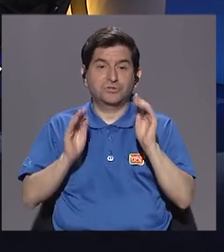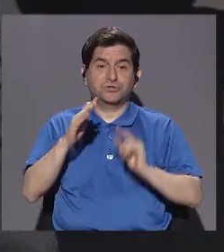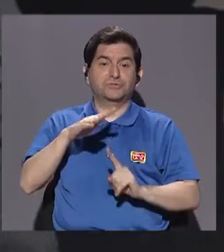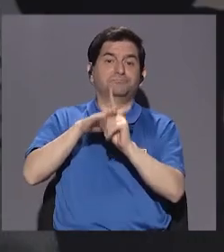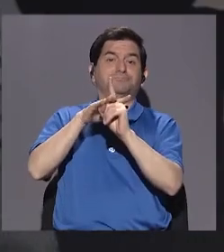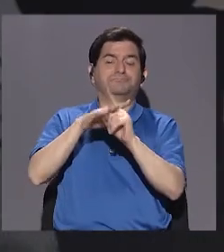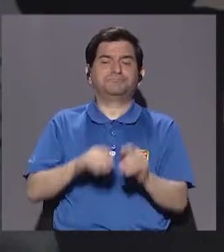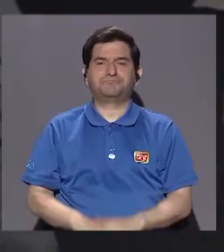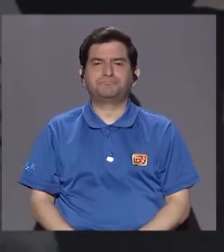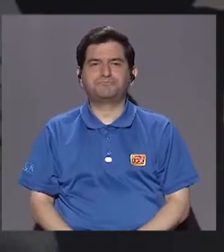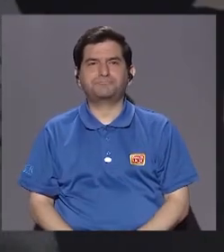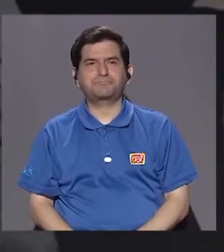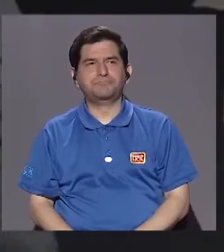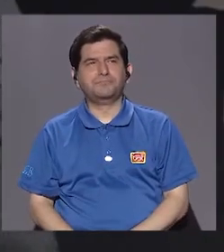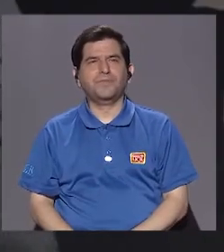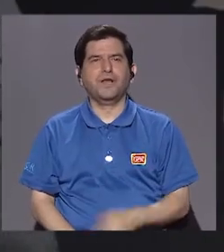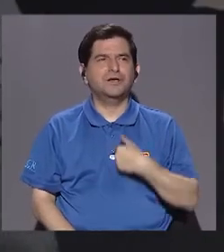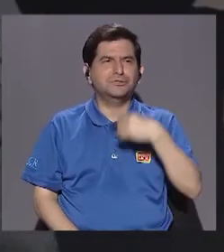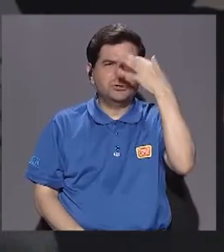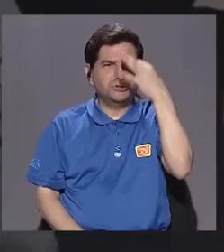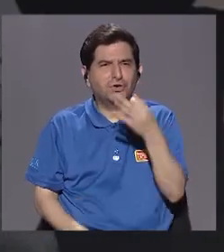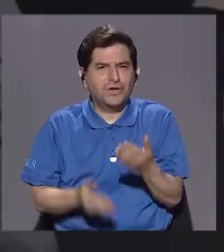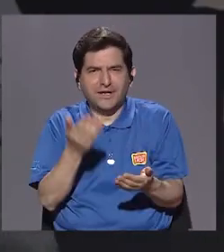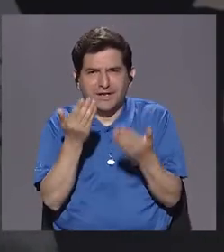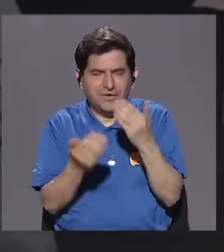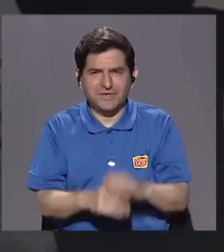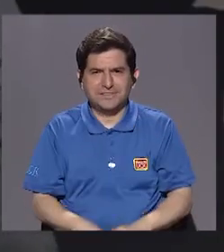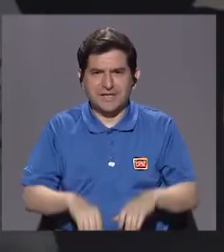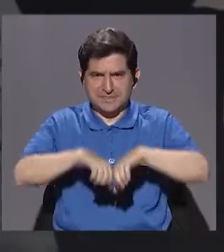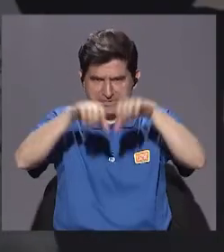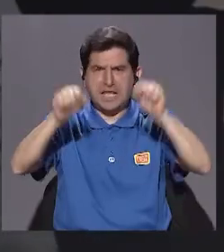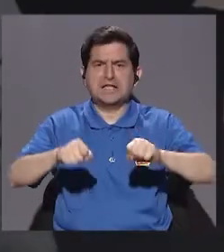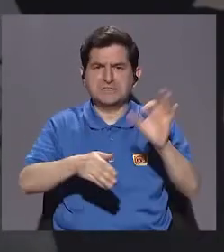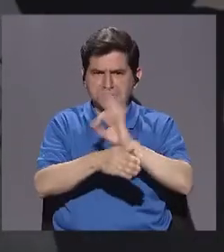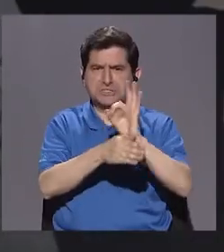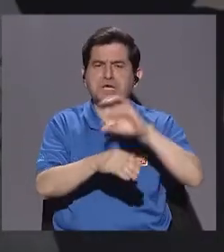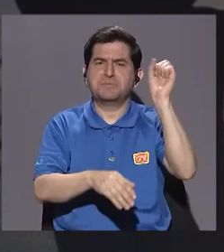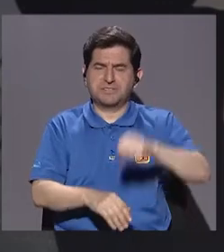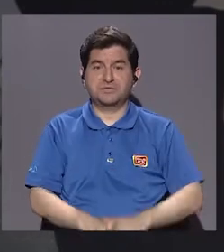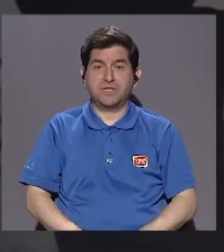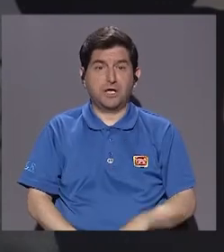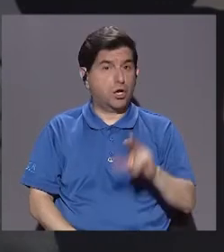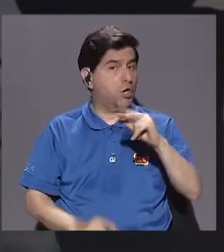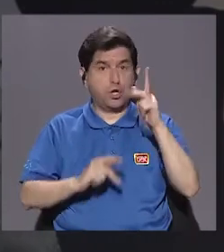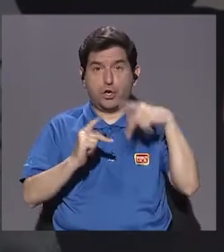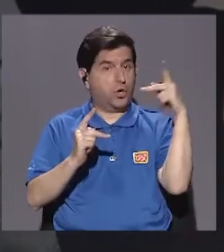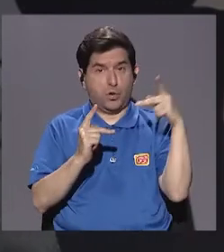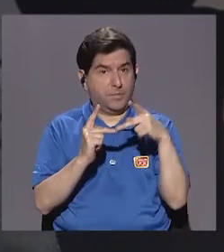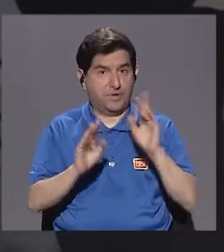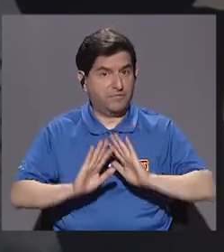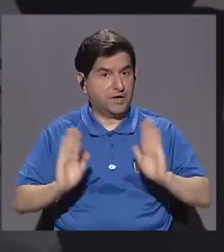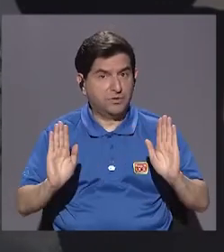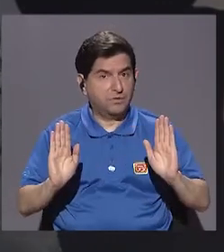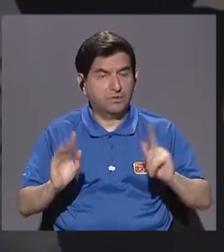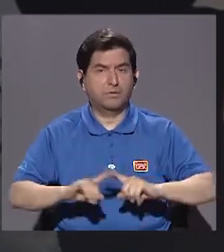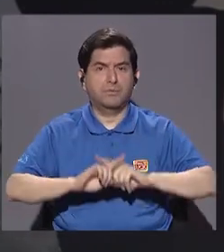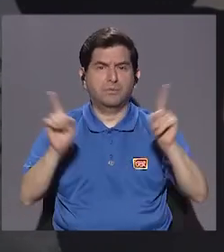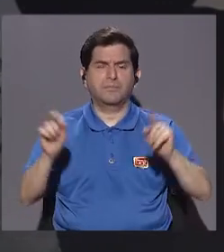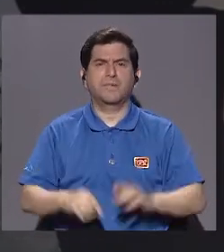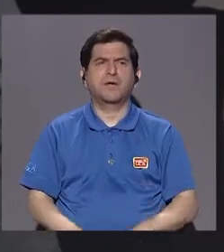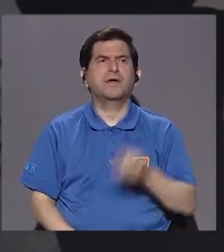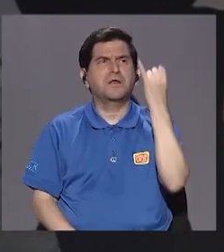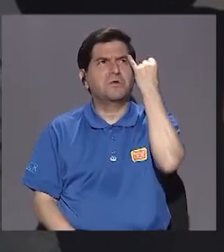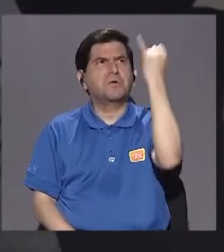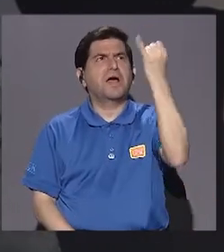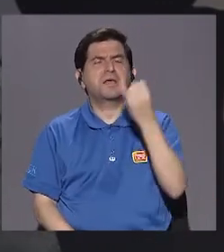en este último manuel yo creo que el sistema está funcionando ningún sistema es perfecto pero yo creo que lo que se